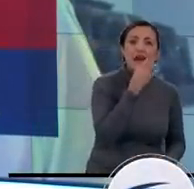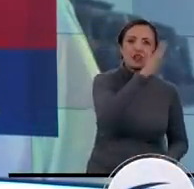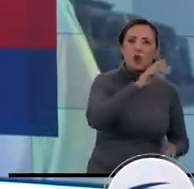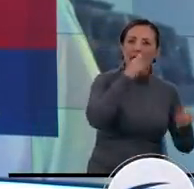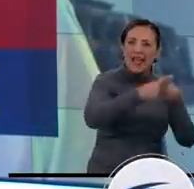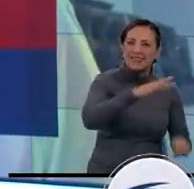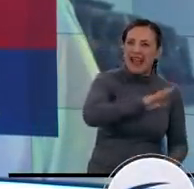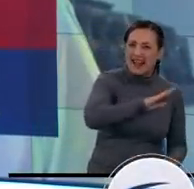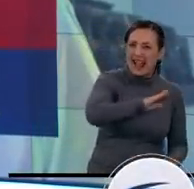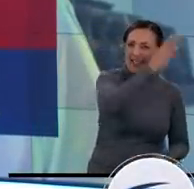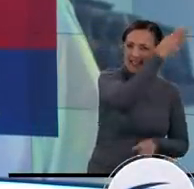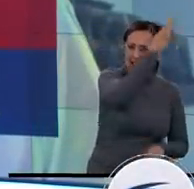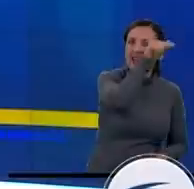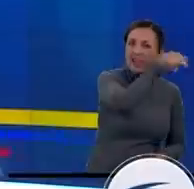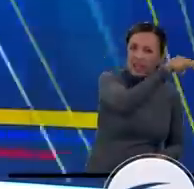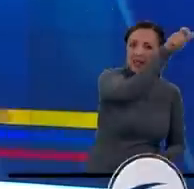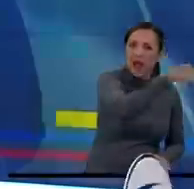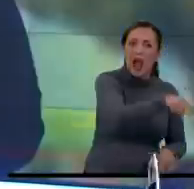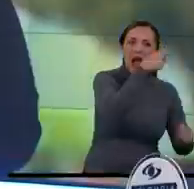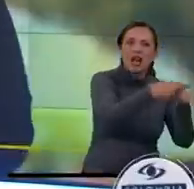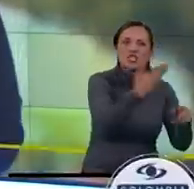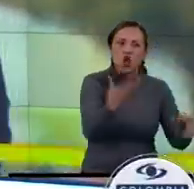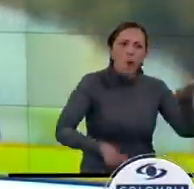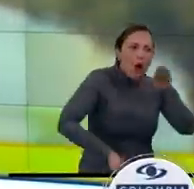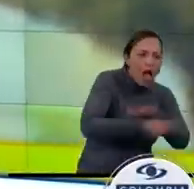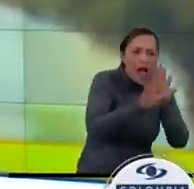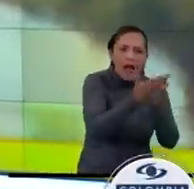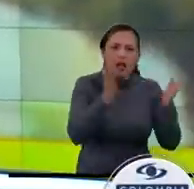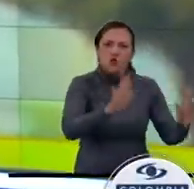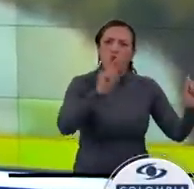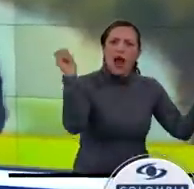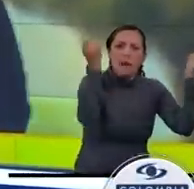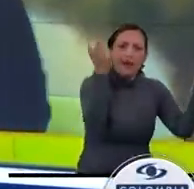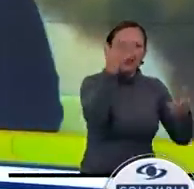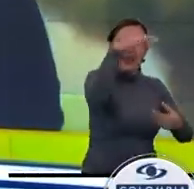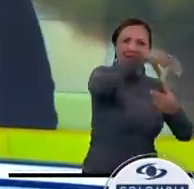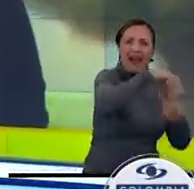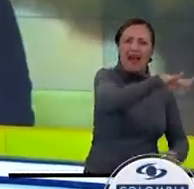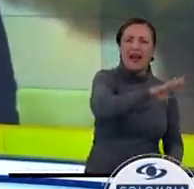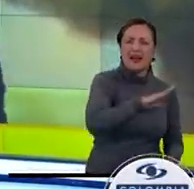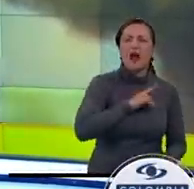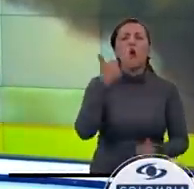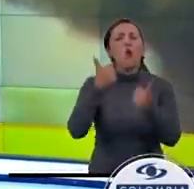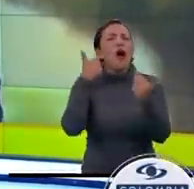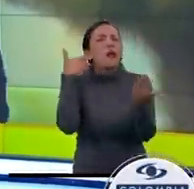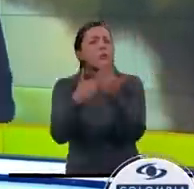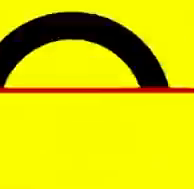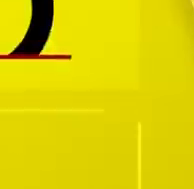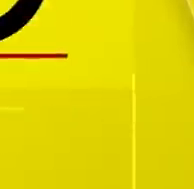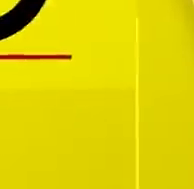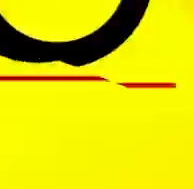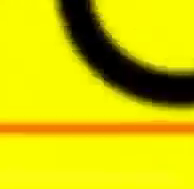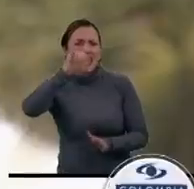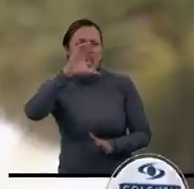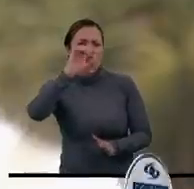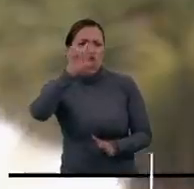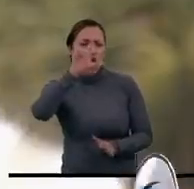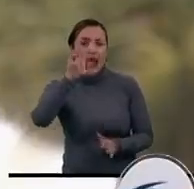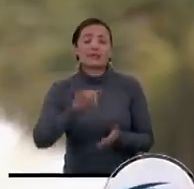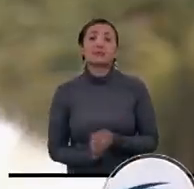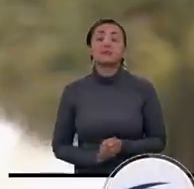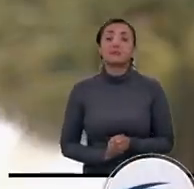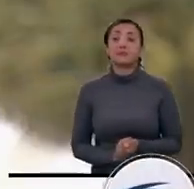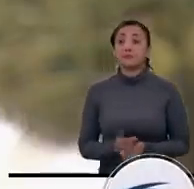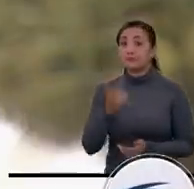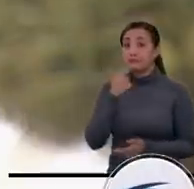alcalde de Barranquilla para su campaña. Nicolás Rojas, ¿cuáles serían esas pruebas? Alejandra, buenas tardes. Pues lo